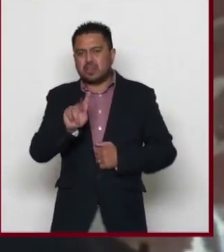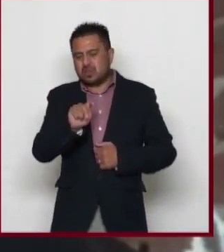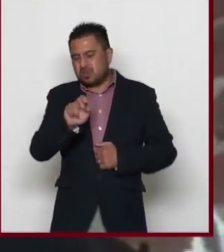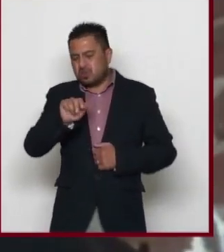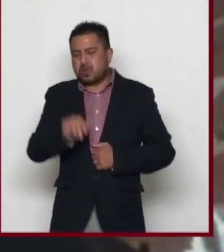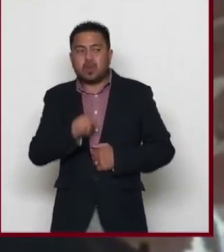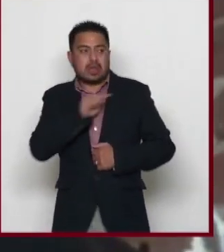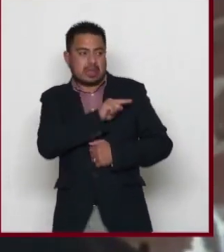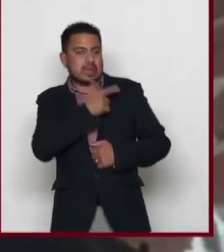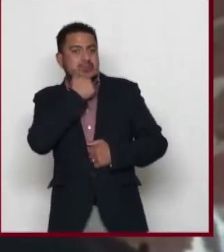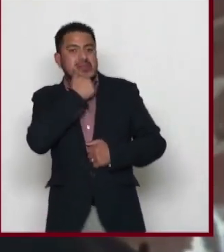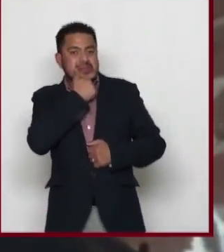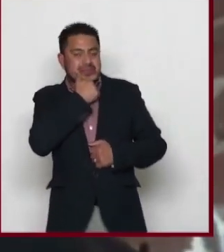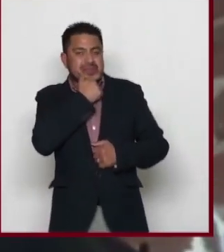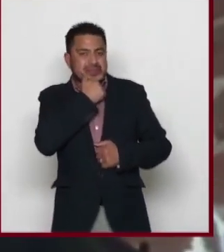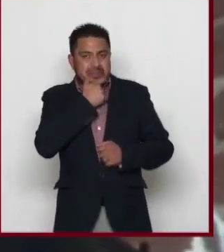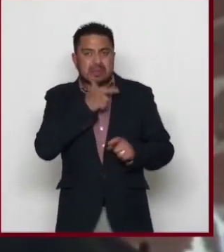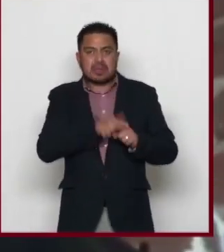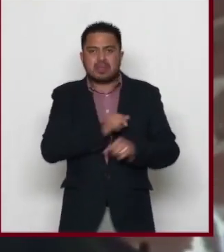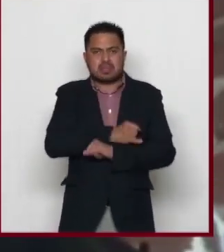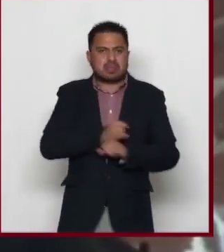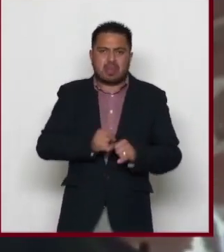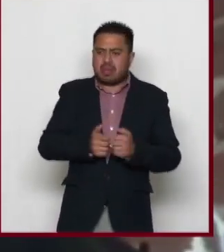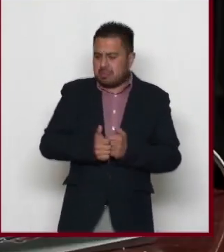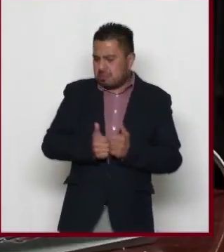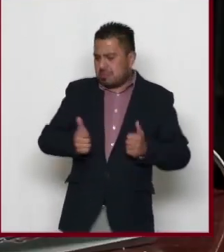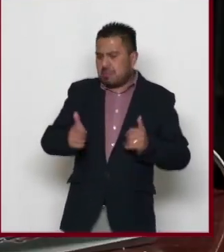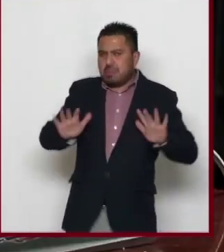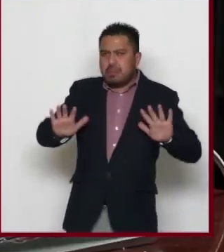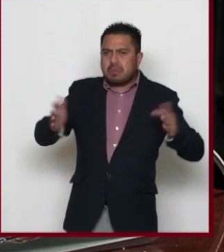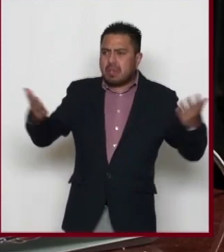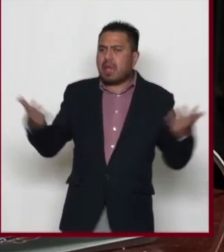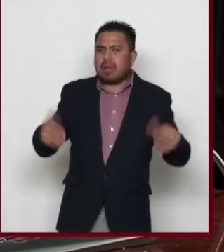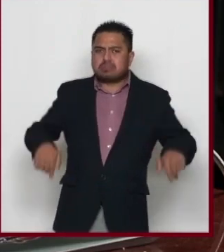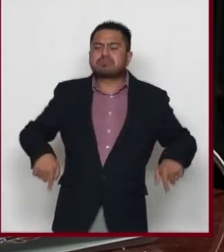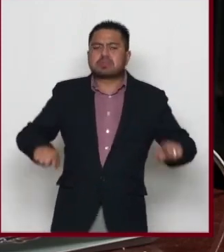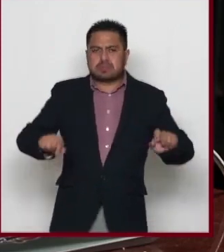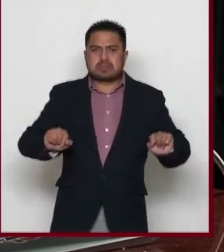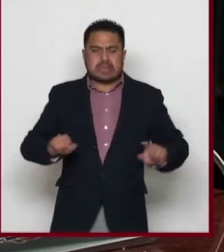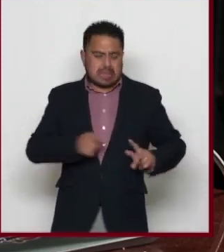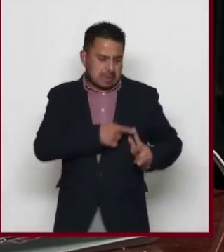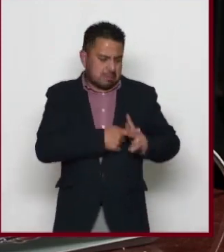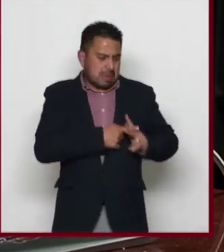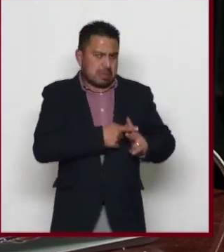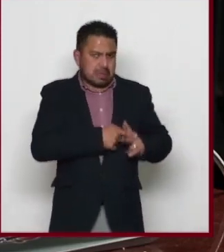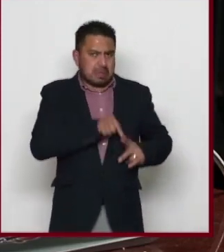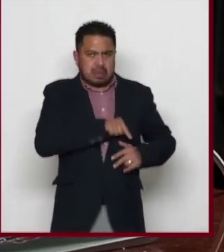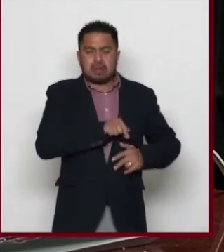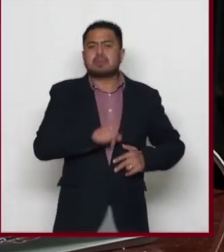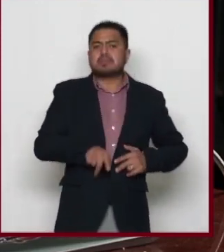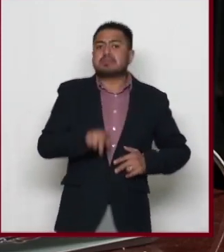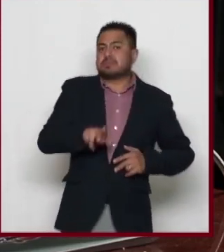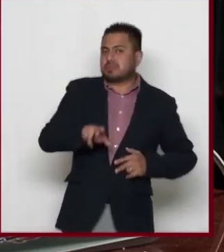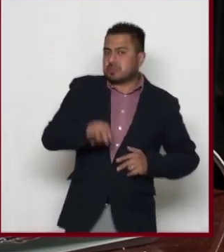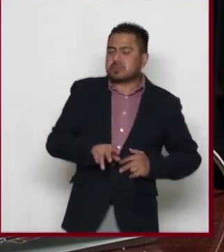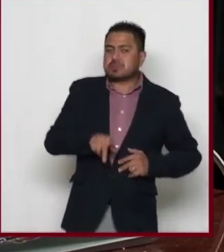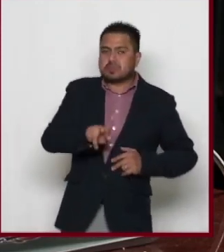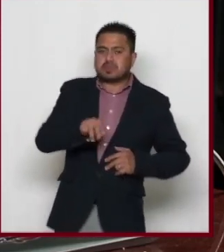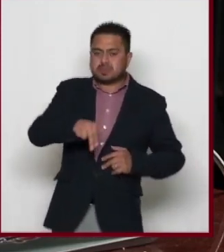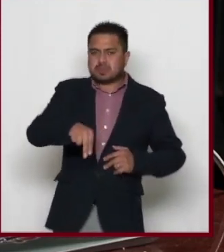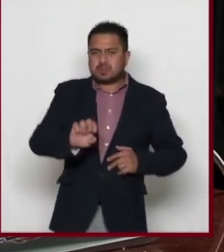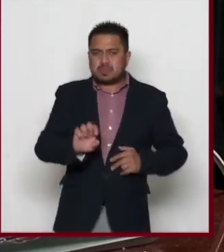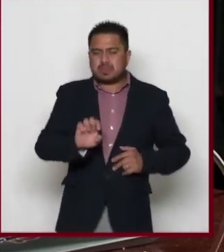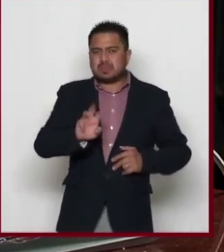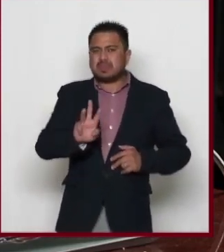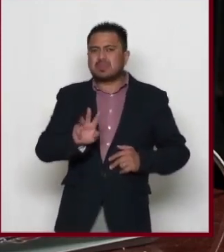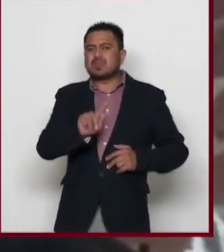Alemania y Newton en Inglaterra, de manera independiente lo hicieron. Leibniz sí era un